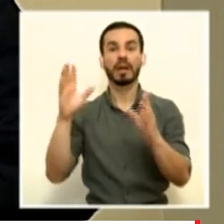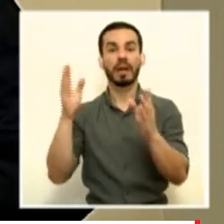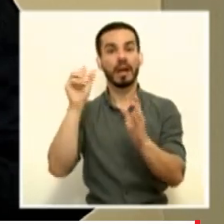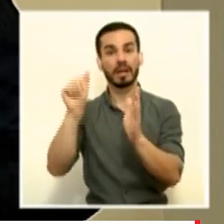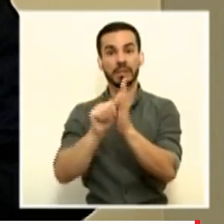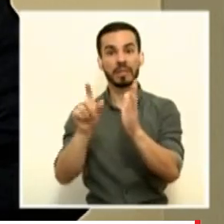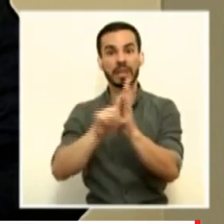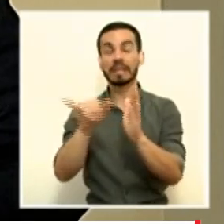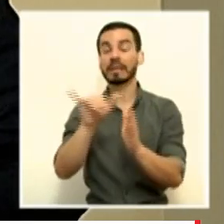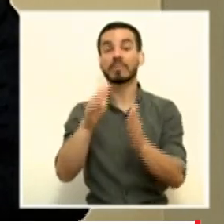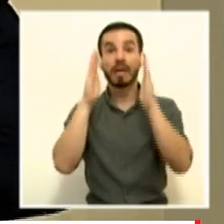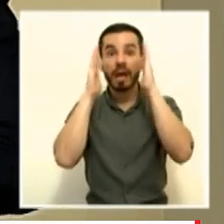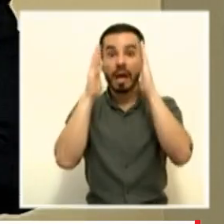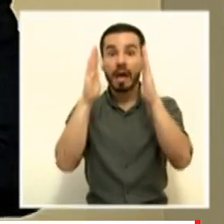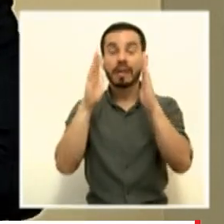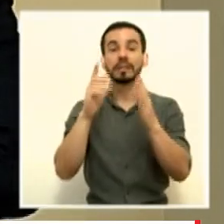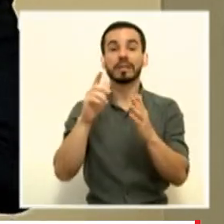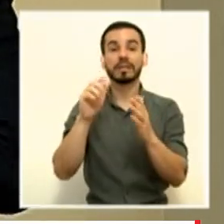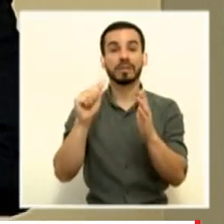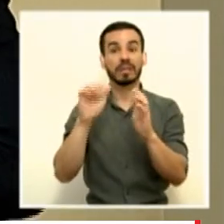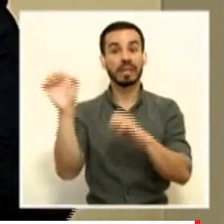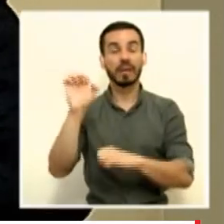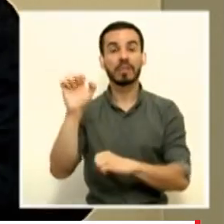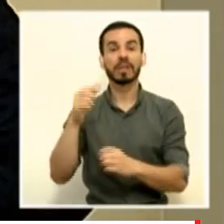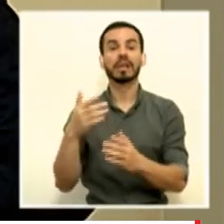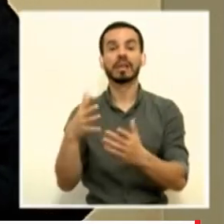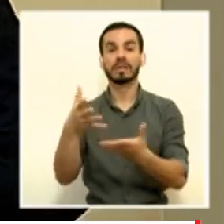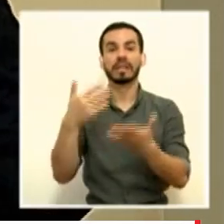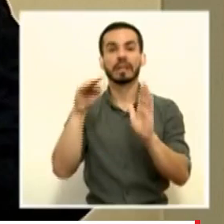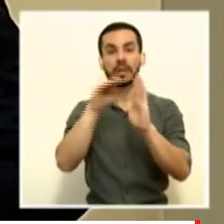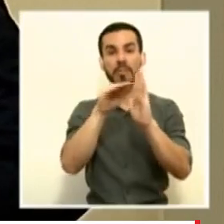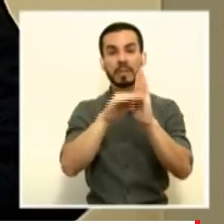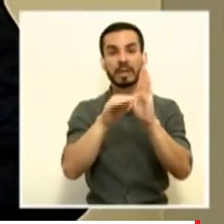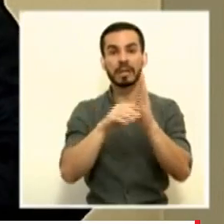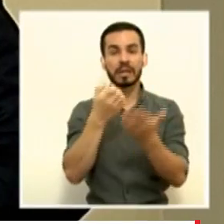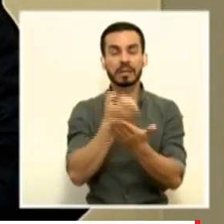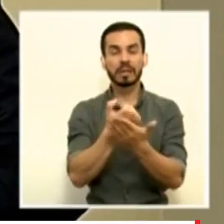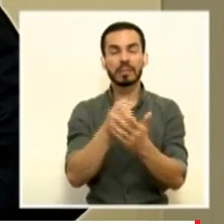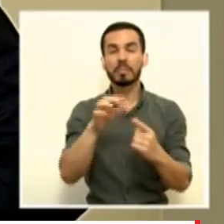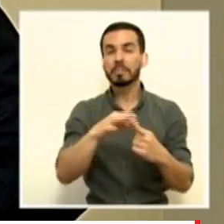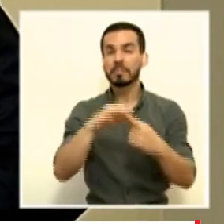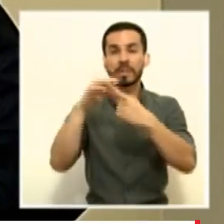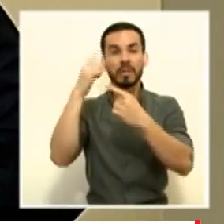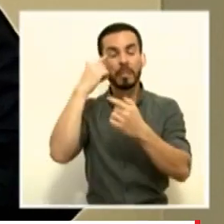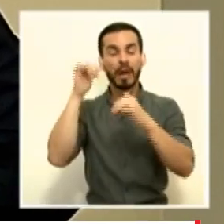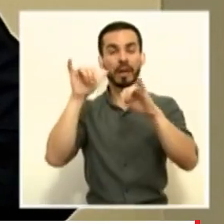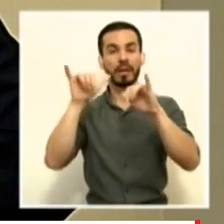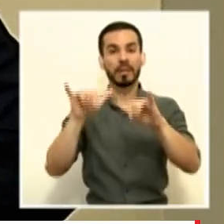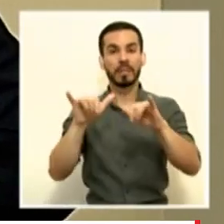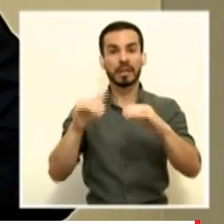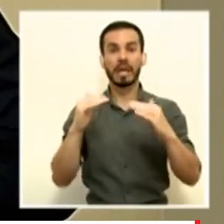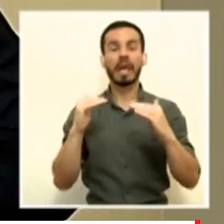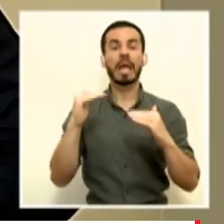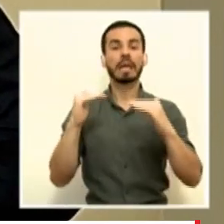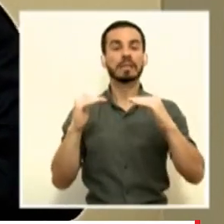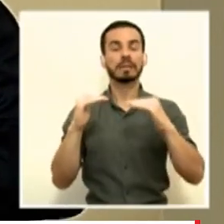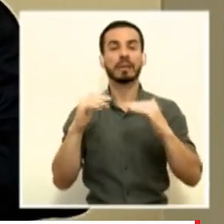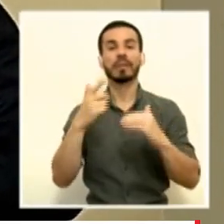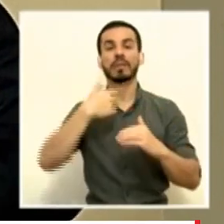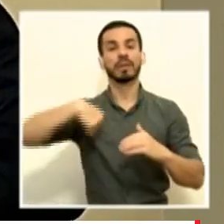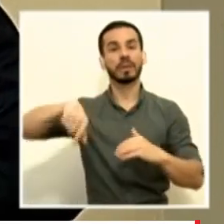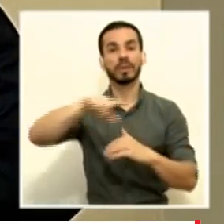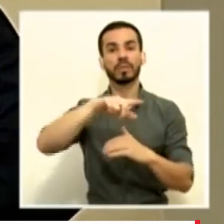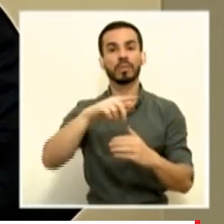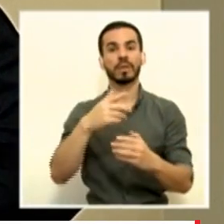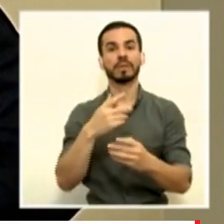saben también la atención de la emergencia a partir de las medidas económicas, principalmente para preservar la estabilidad de